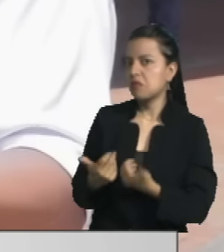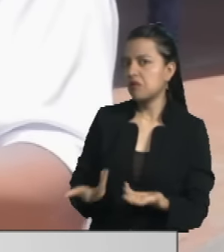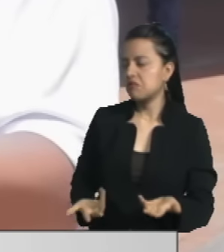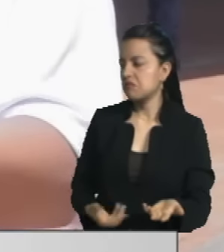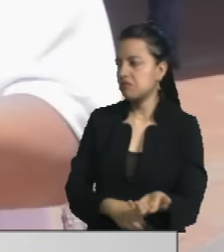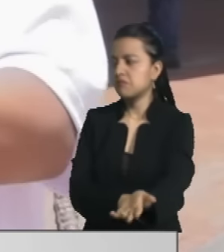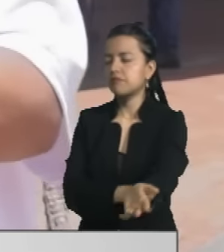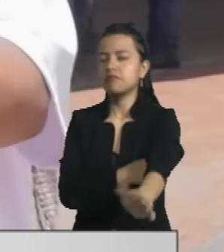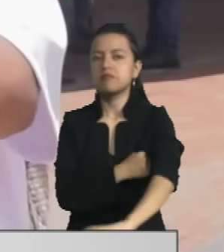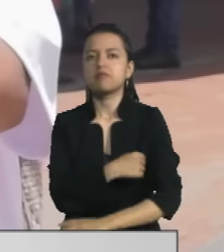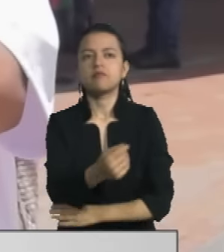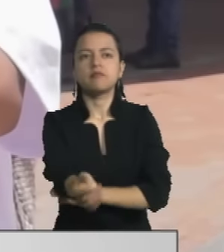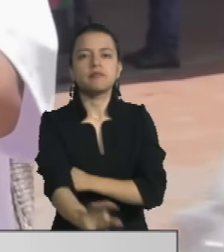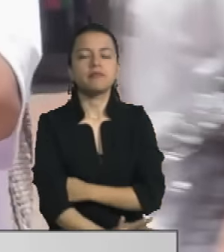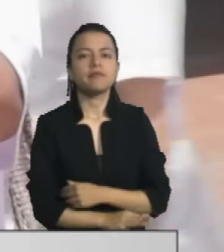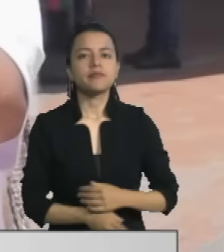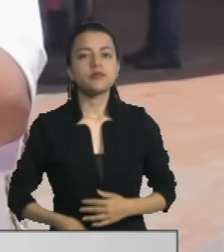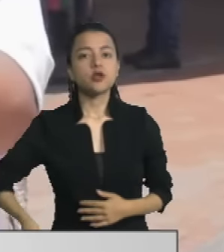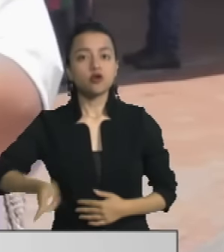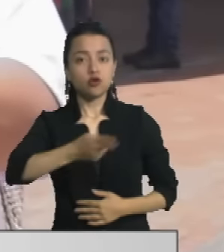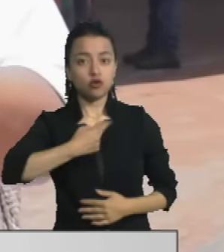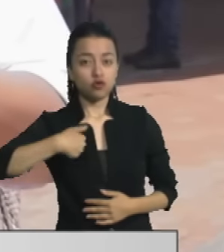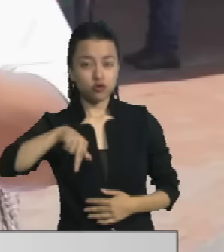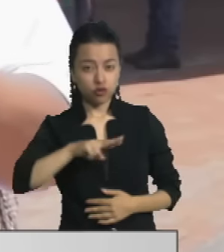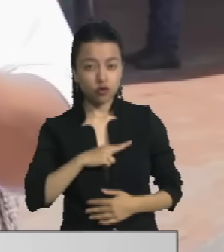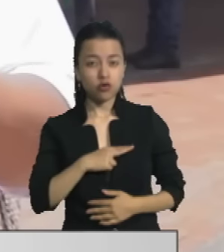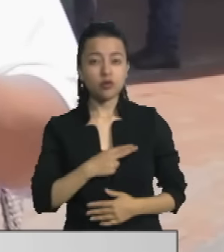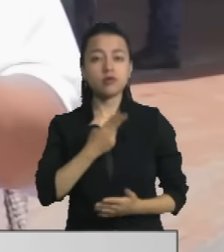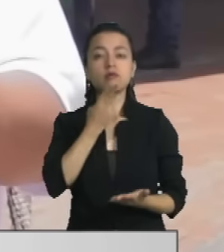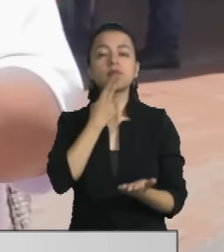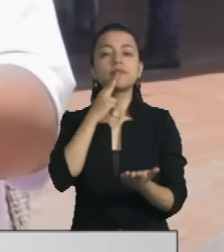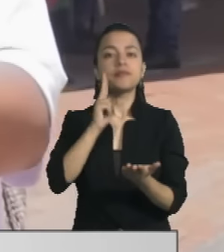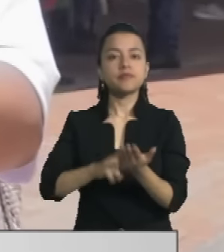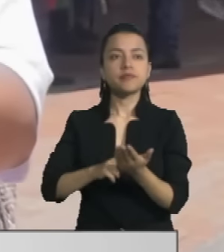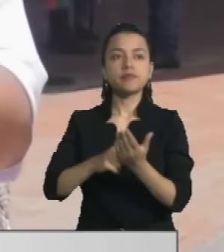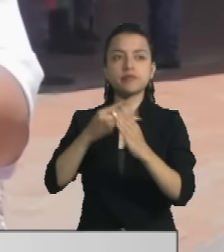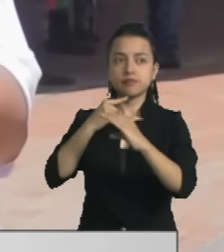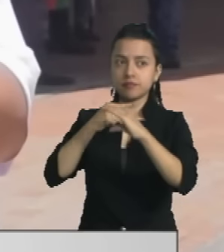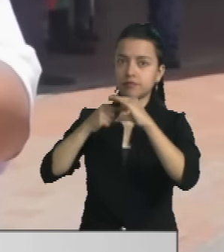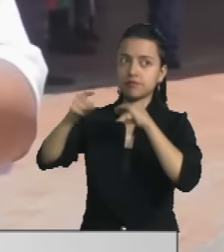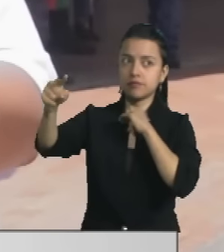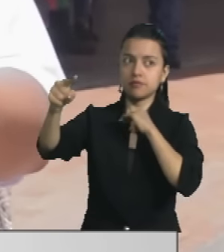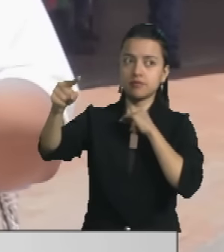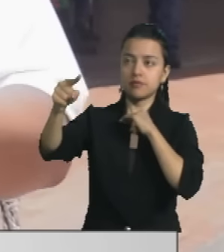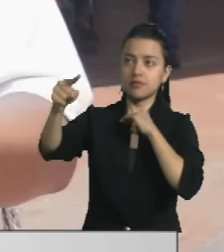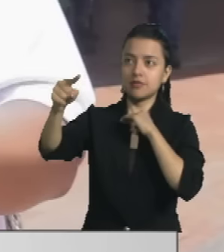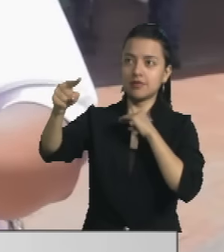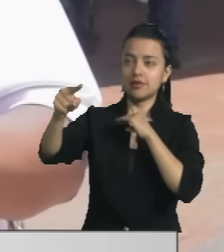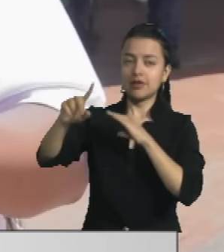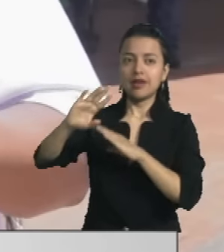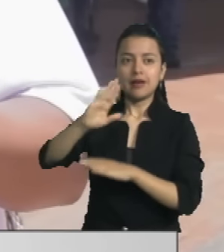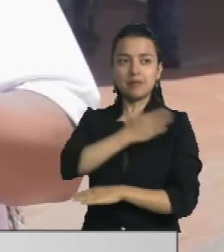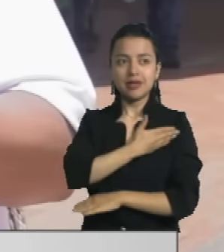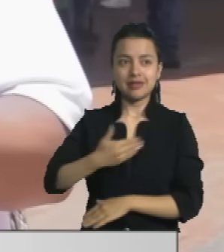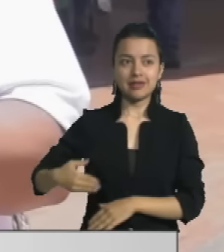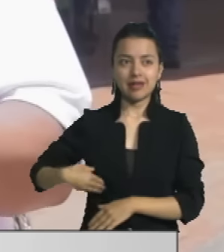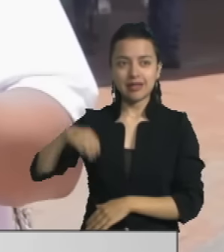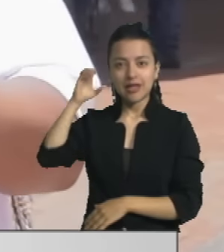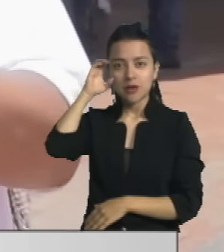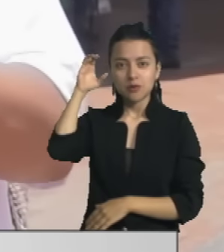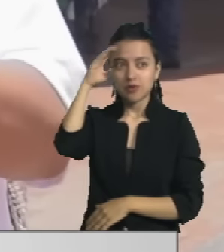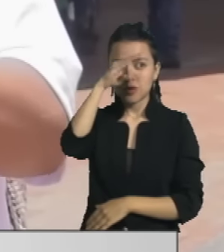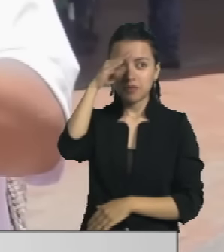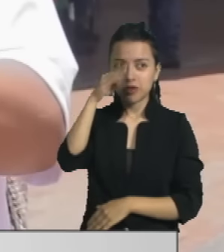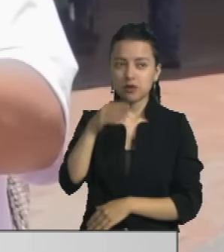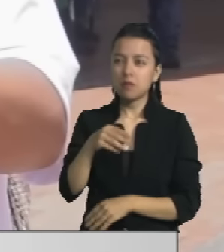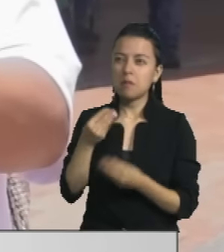mandatario bueno Nosotros hemos enviado un documento de invitación al Señor Presidente Gustavo Petro para reunirse aquí con